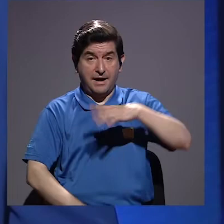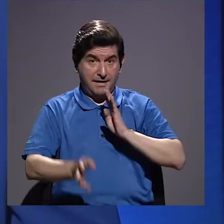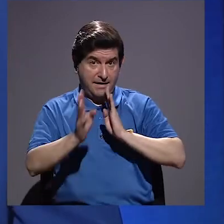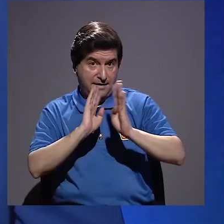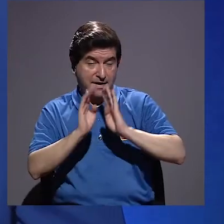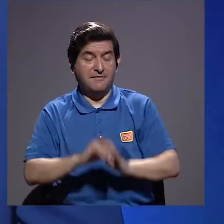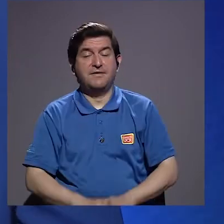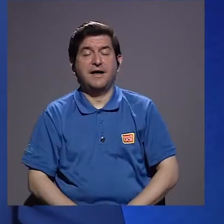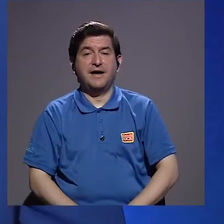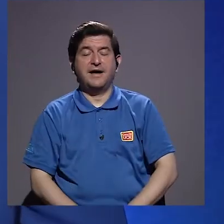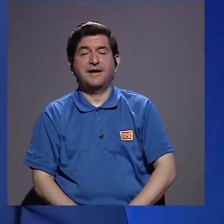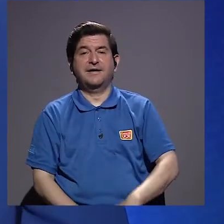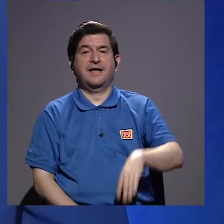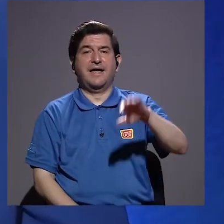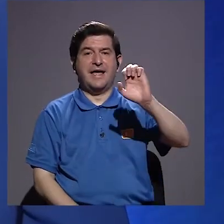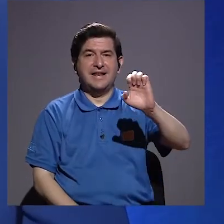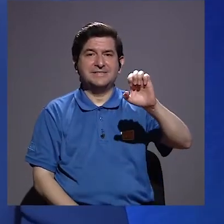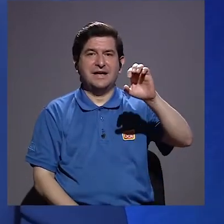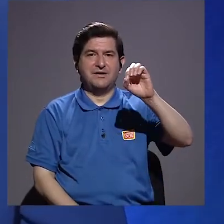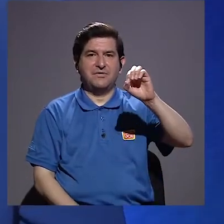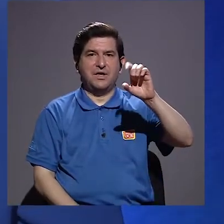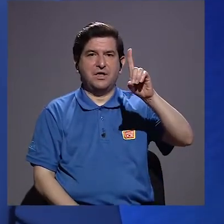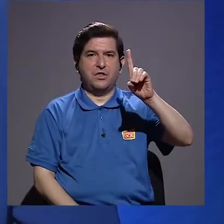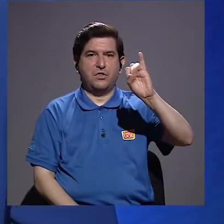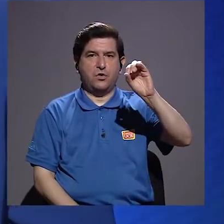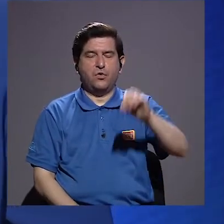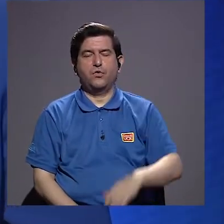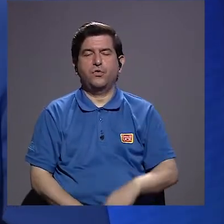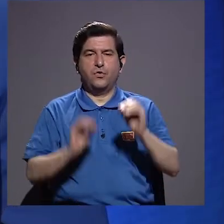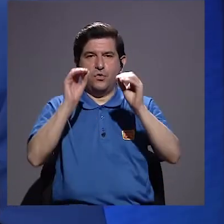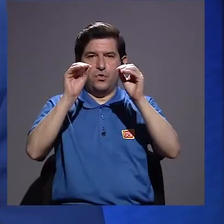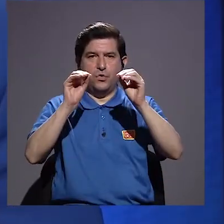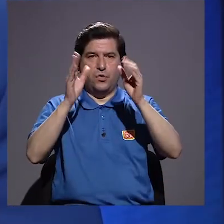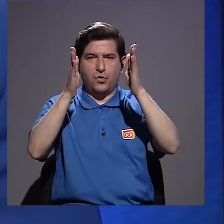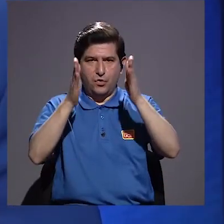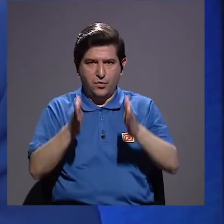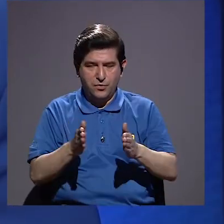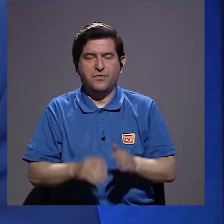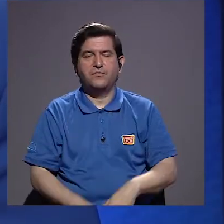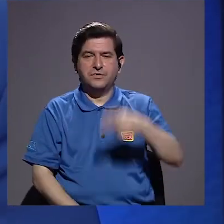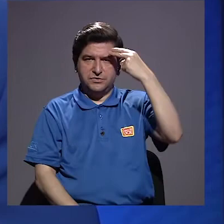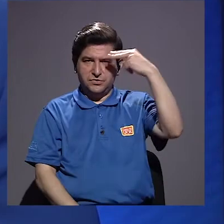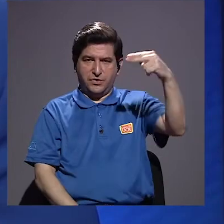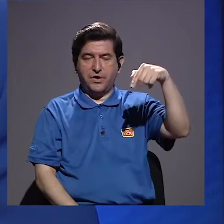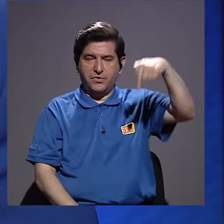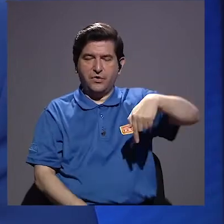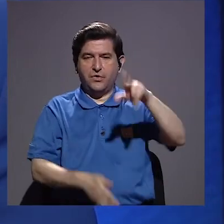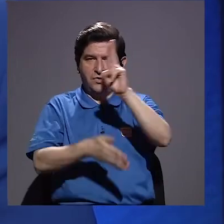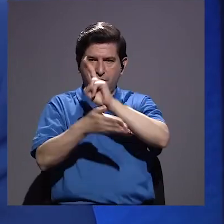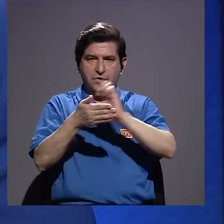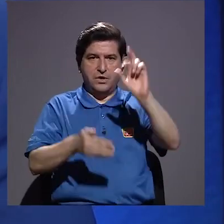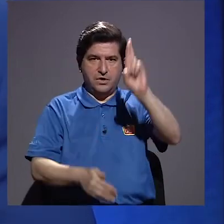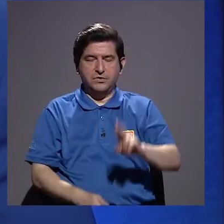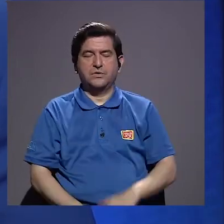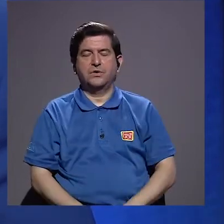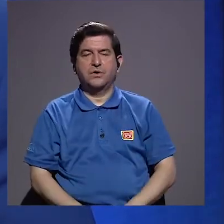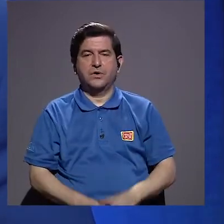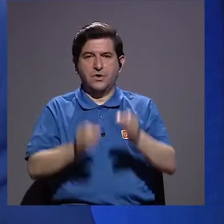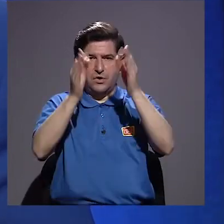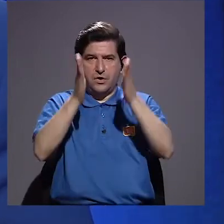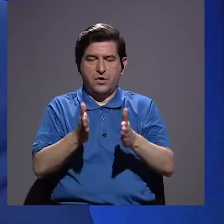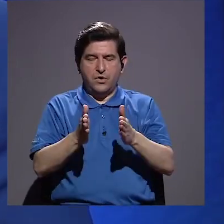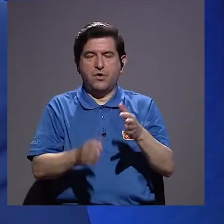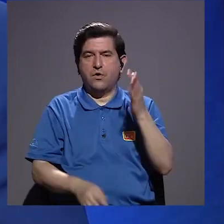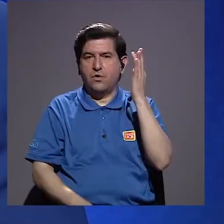Estamos conversando con doña Elizabeth Odio, profesora emérita de la Universidad de Costa Rica, jueza presidenta de la